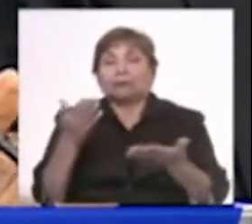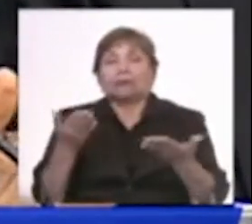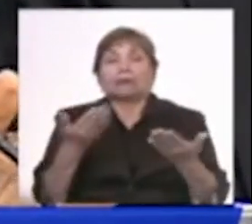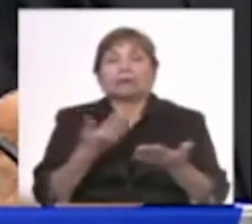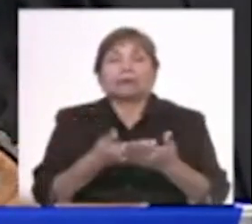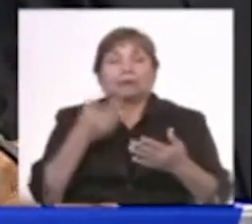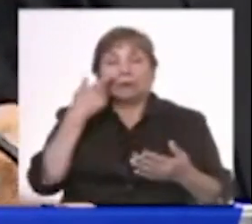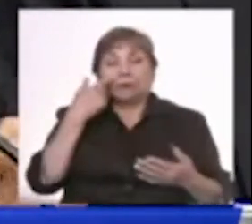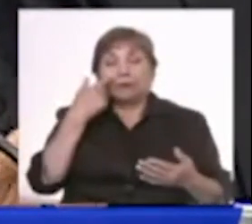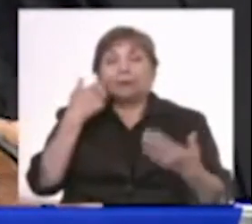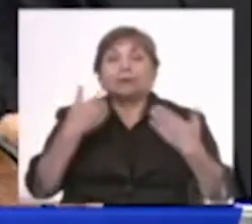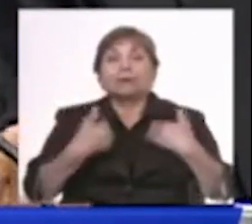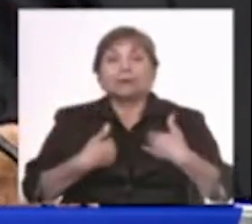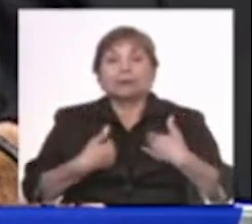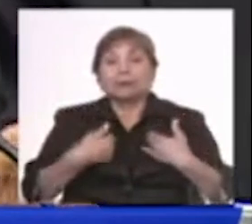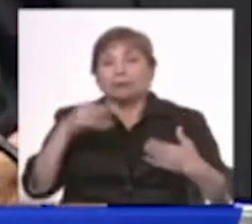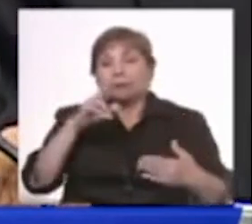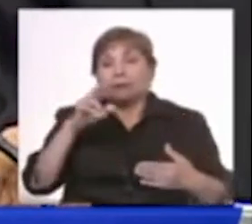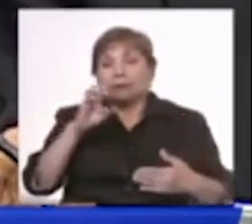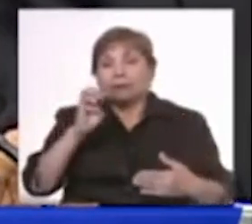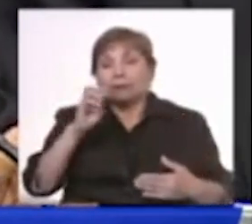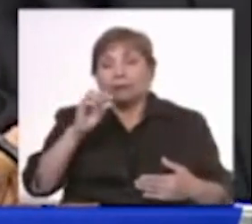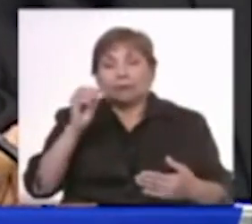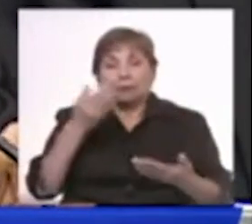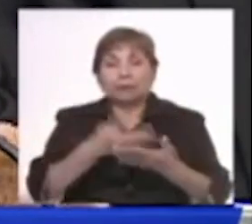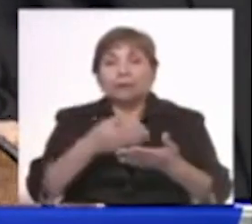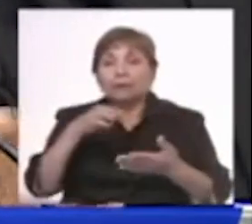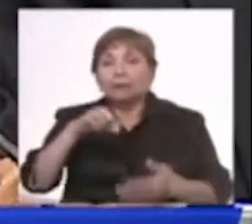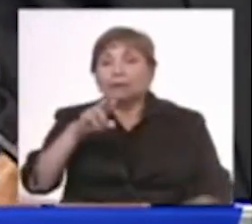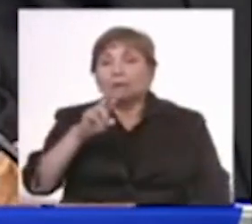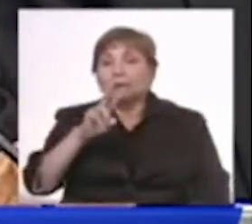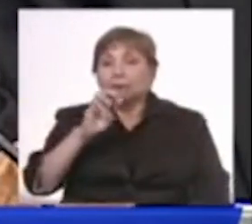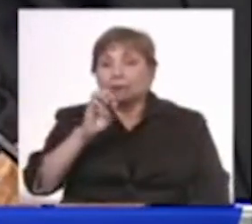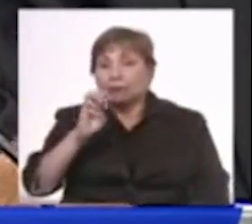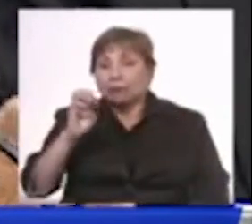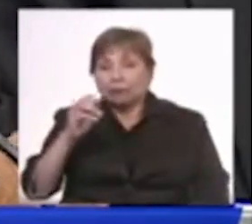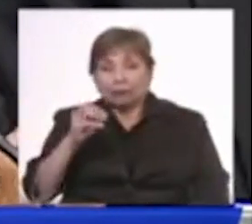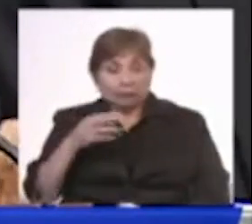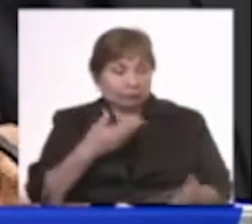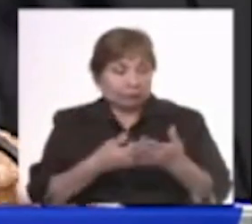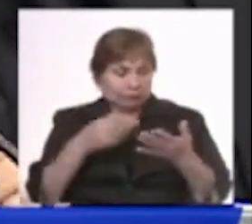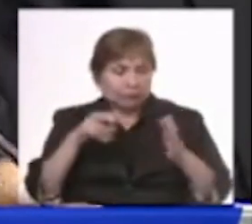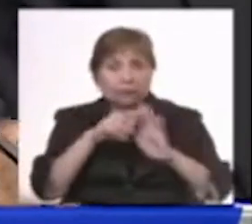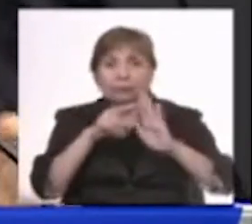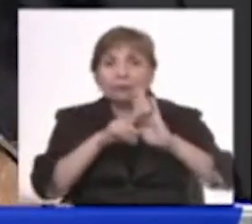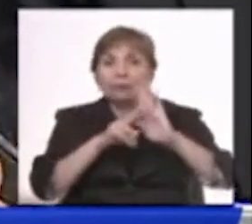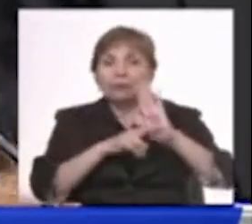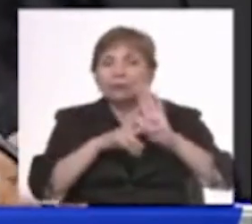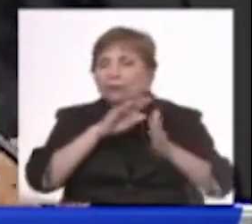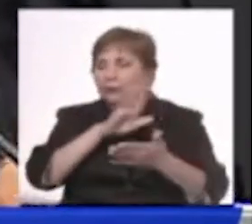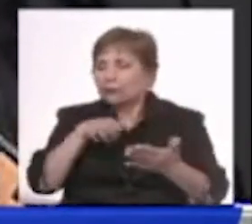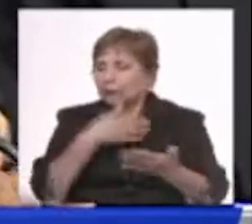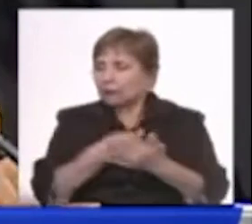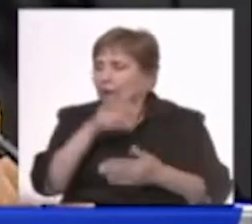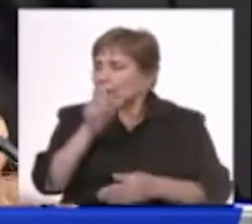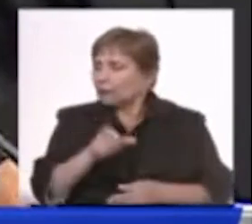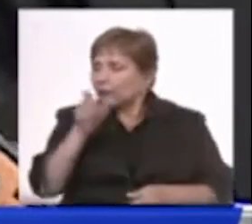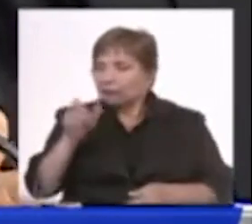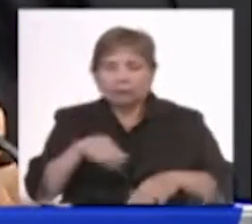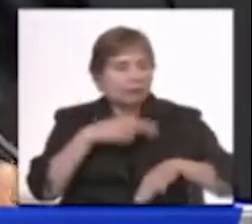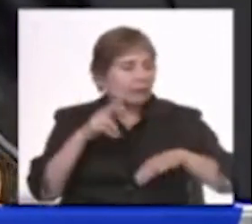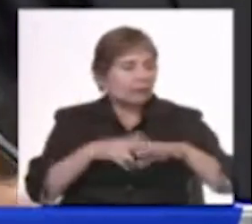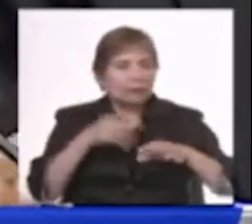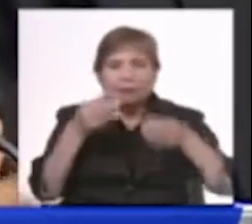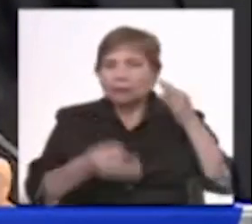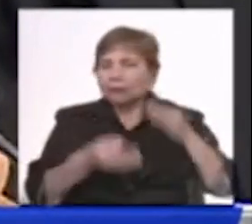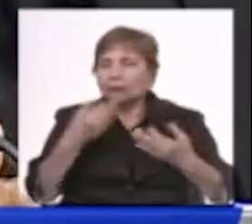el proveedor tenía que tener su registro nacional de proveedores, y según la norma que nos indica es: toda persona natural